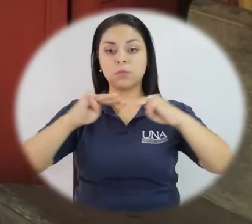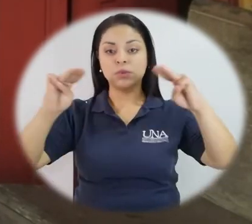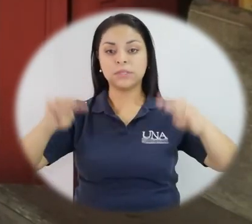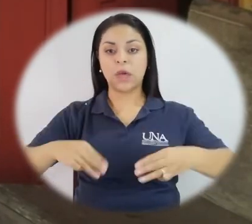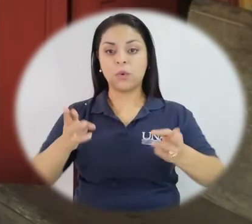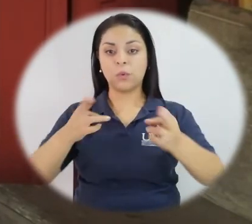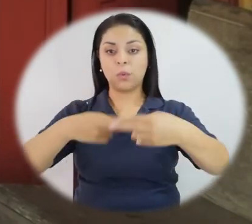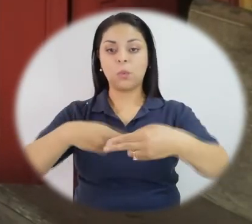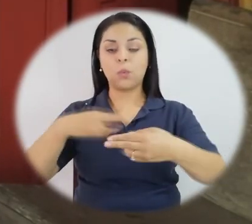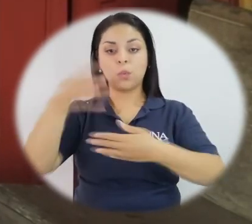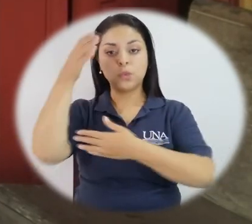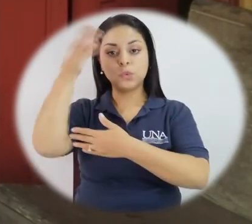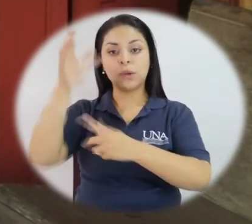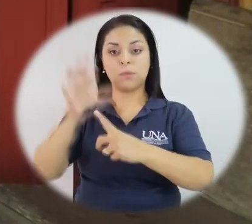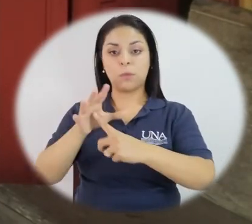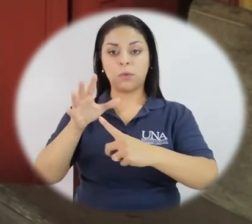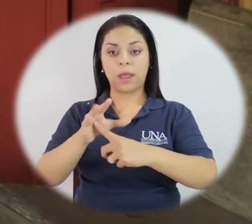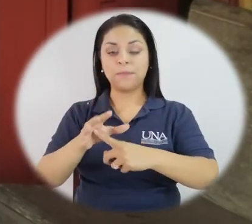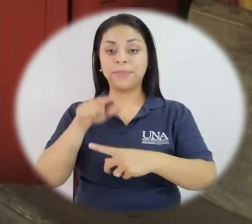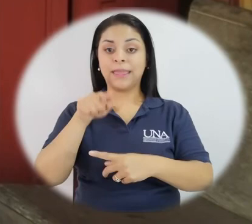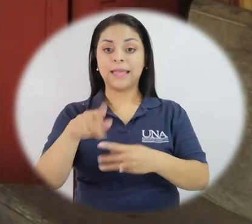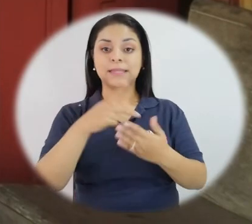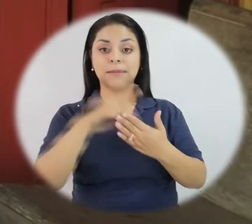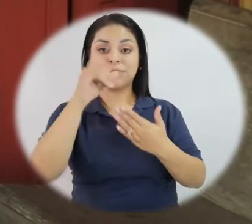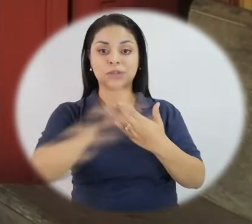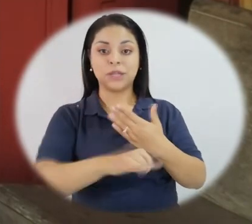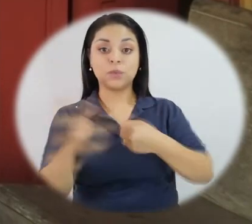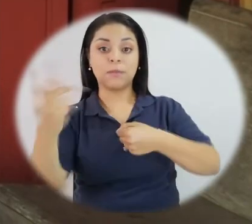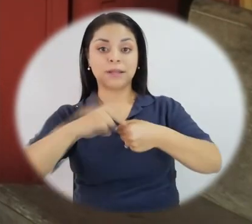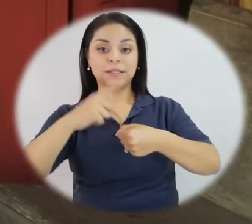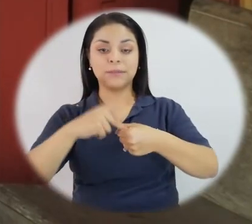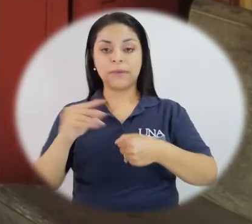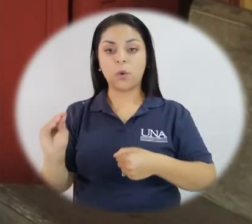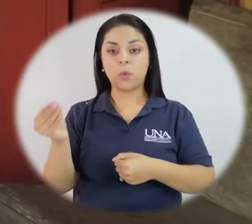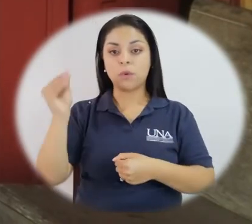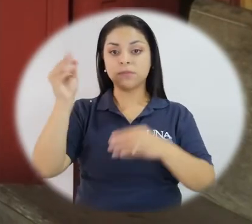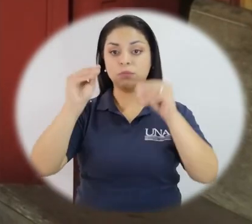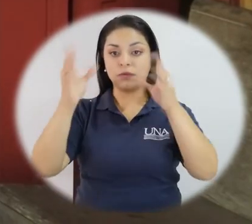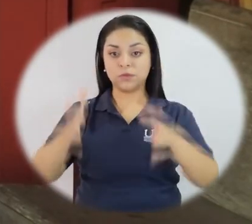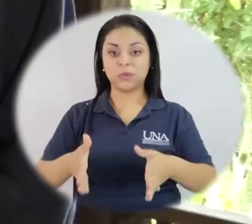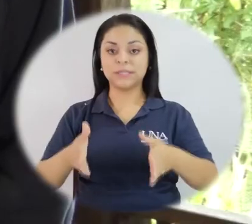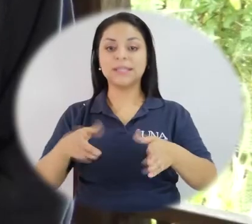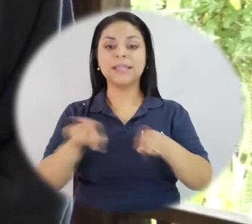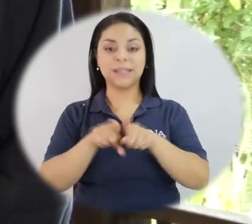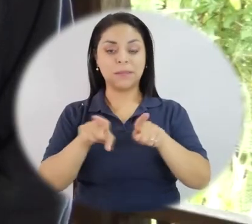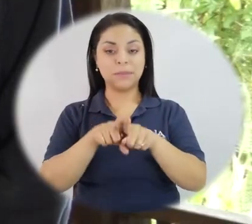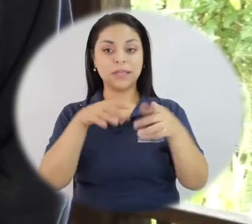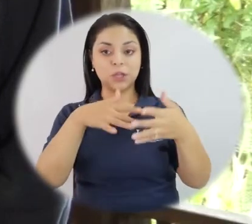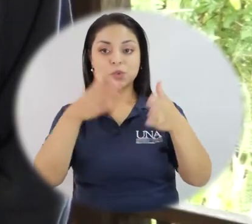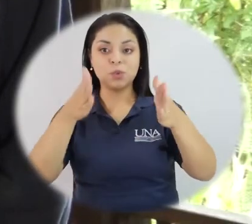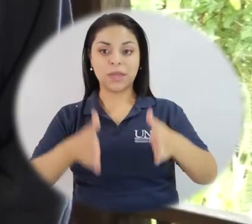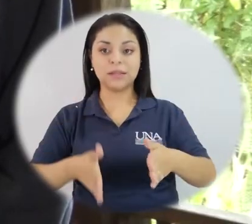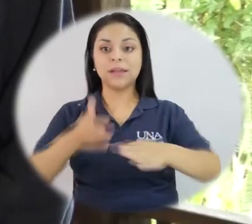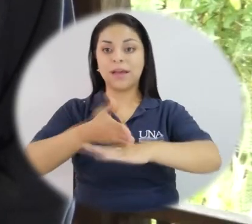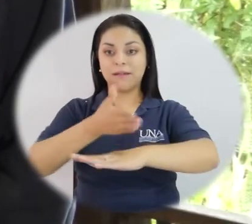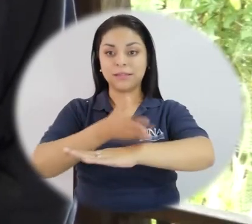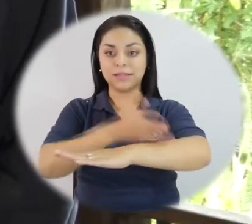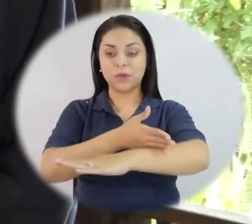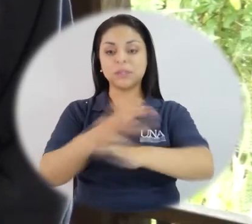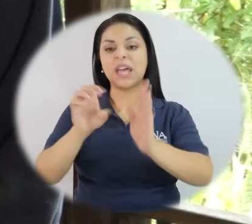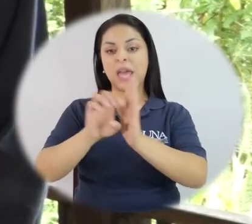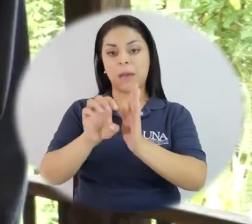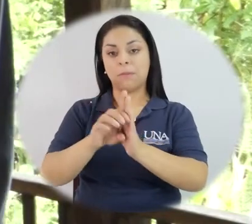Cultura Popular. En este proyecto participan jóvenes profesores, incluso estudiantes avanzados, como fue el caso de doña